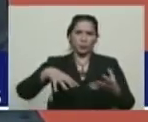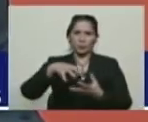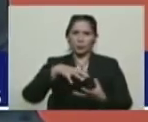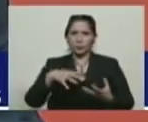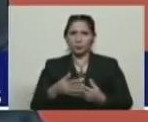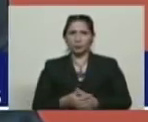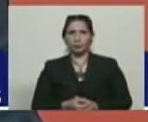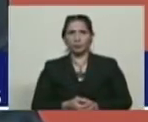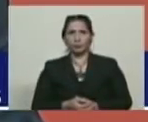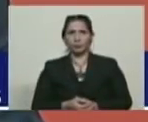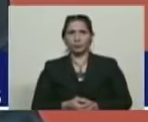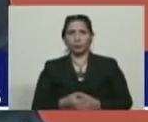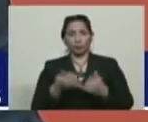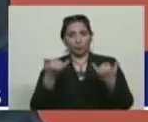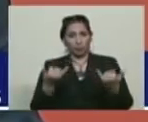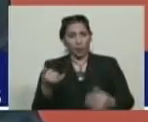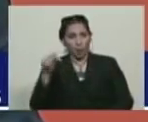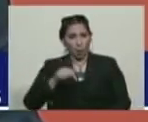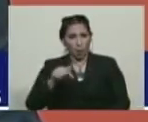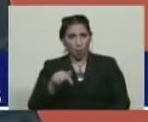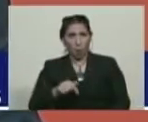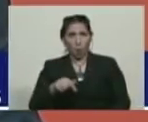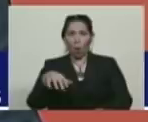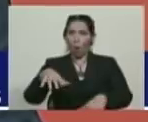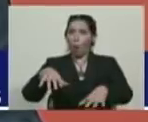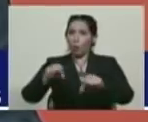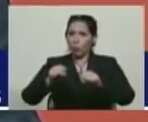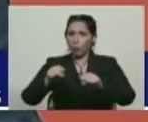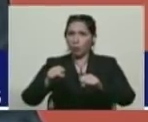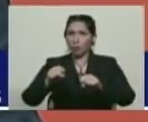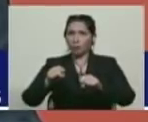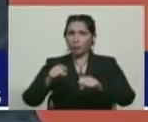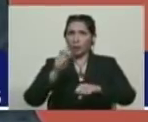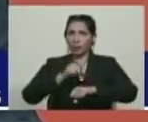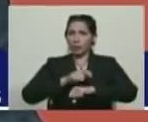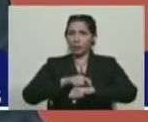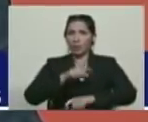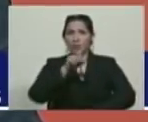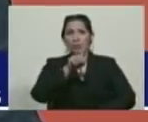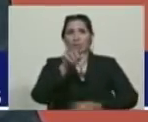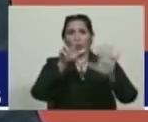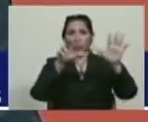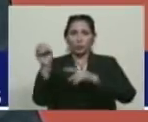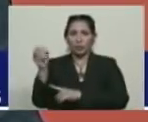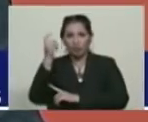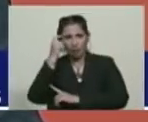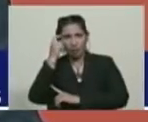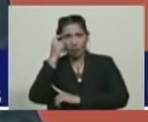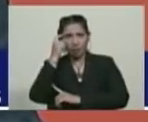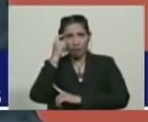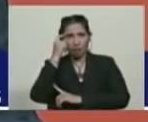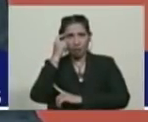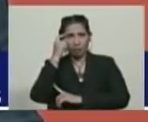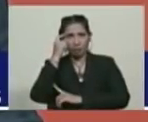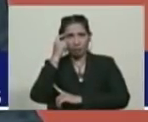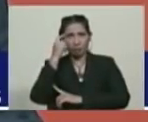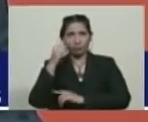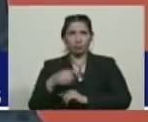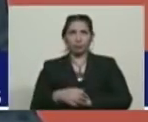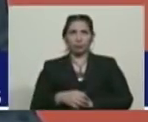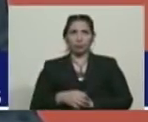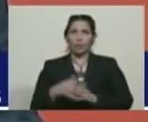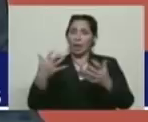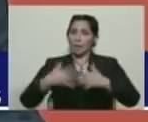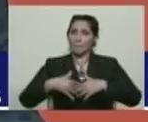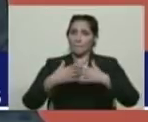a partir del día de hoy se ocupa temporalmente por 180 días prorrogables a estos mataderos